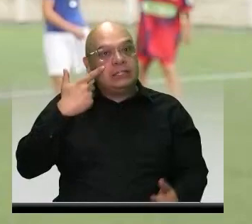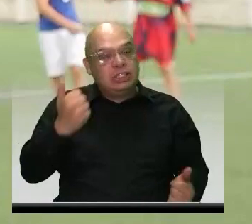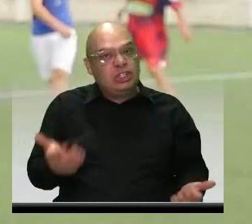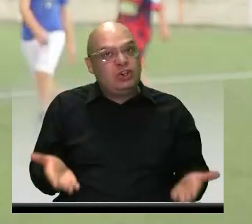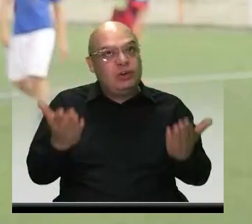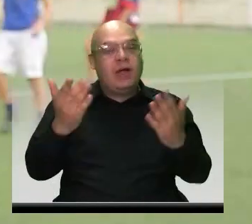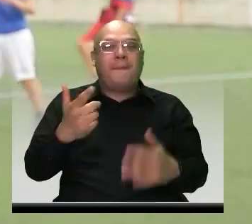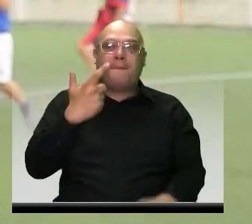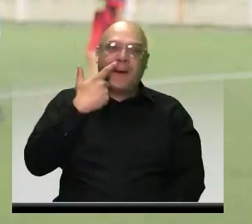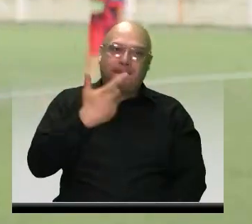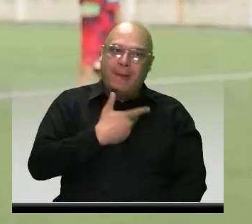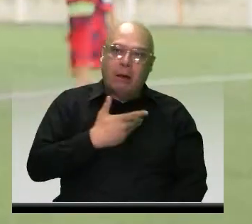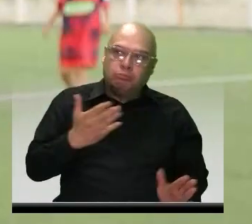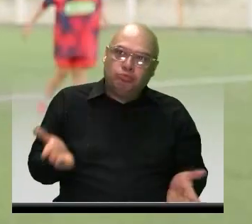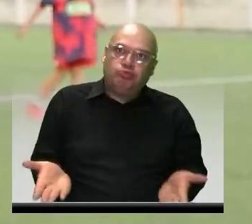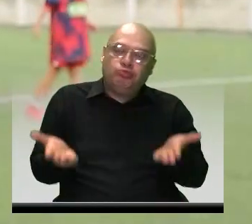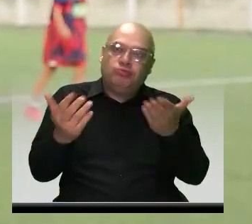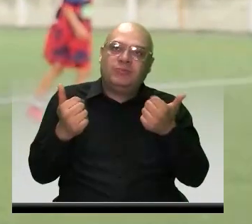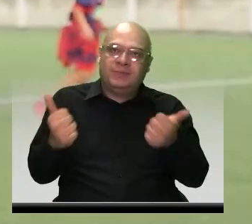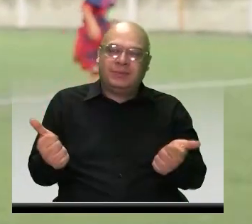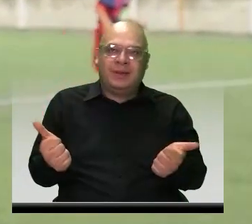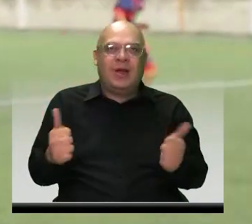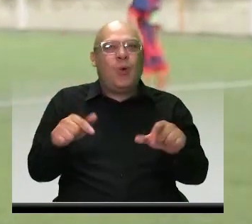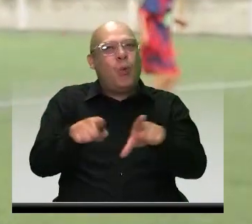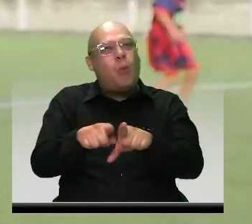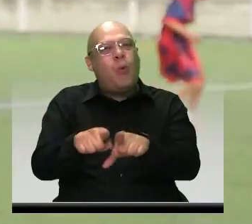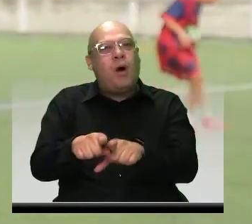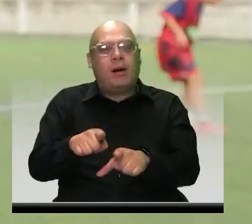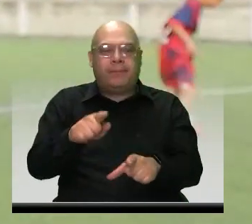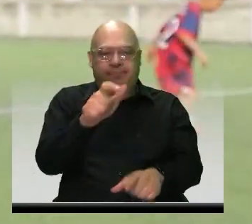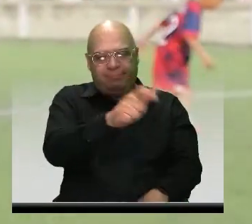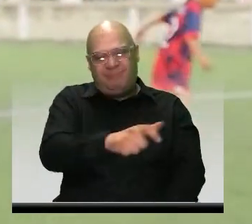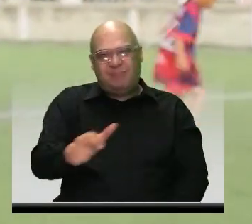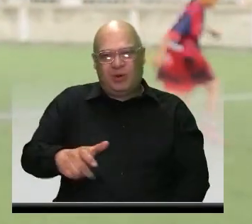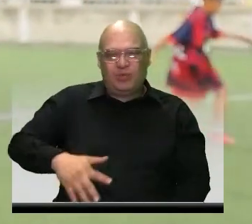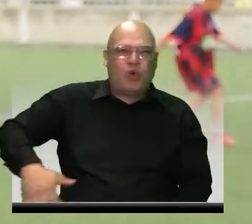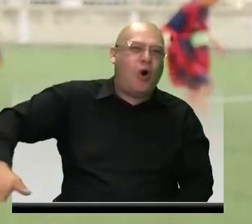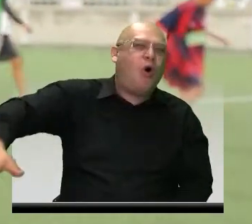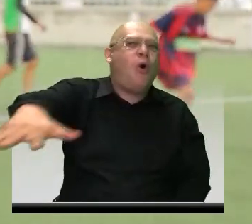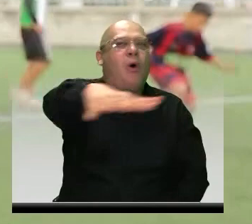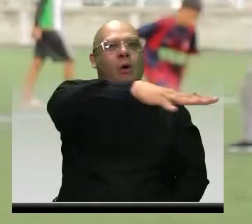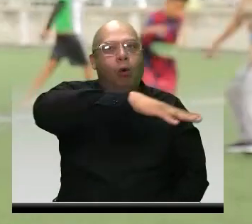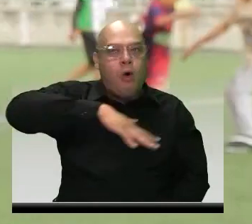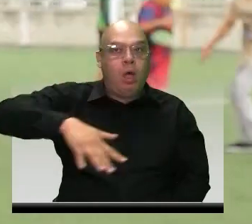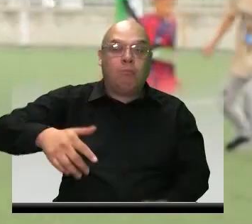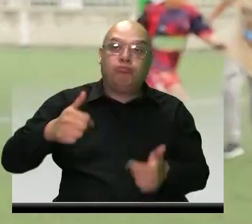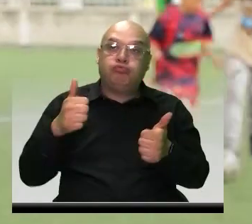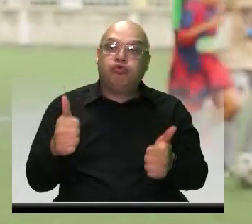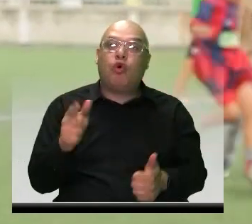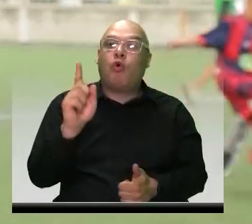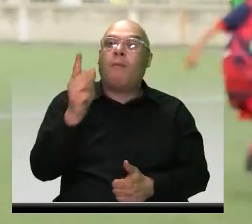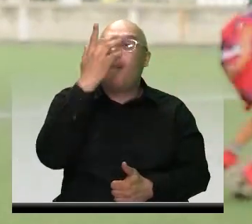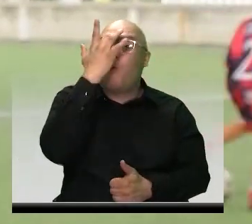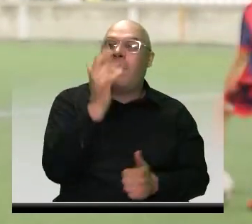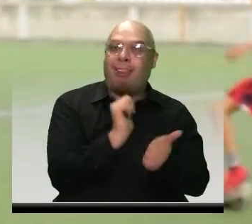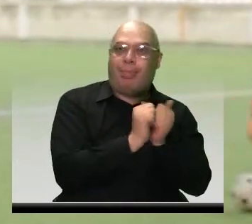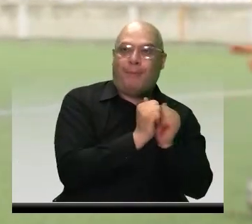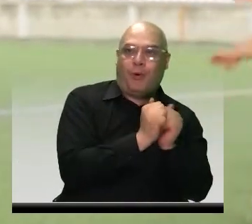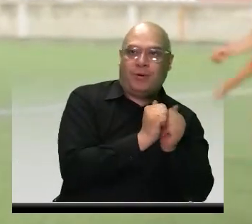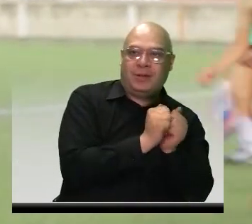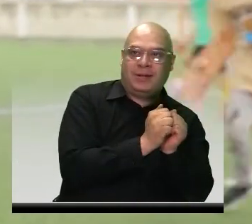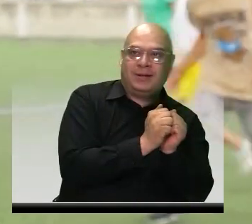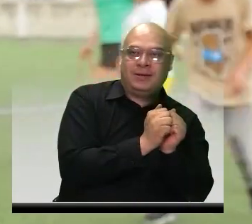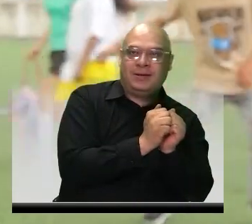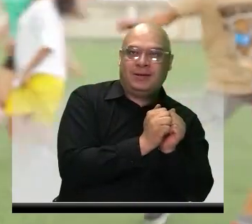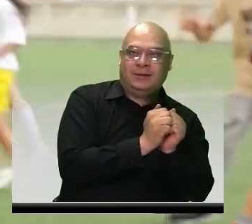padres, sino también a toda una comunidad, ya que por medio del deporte los